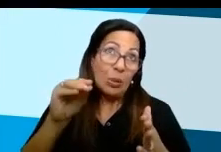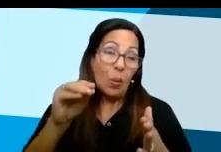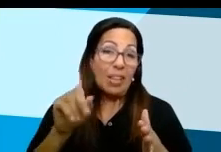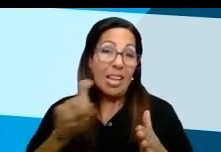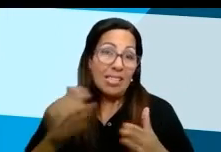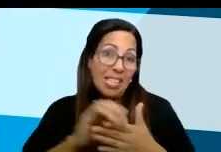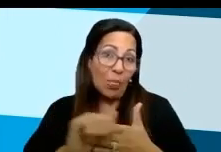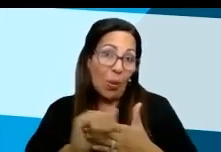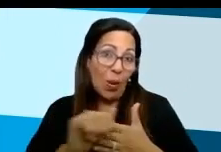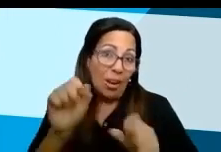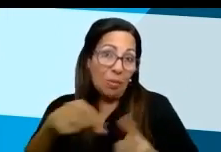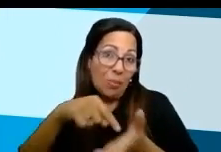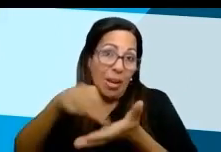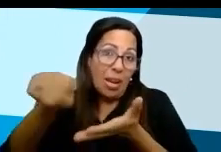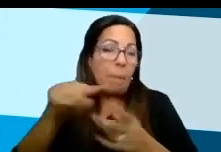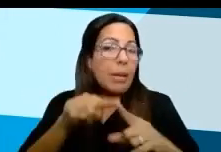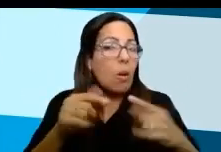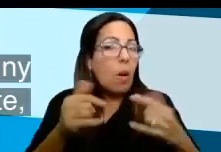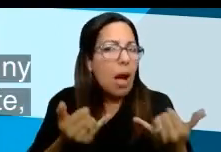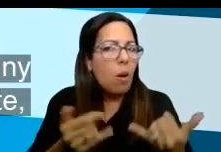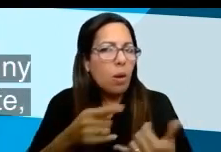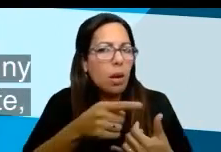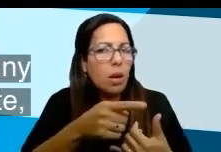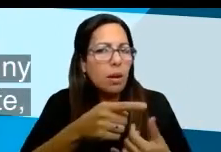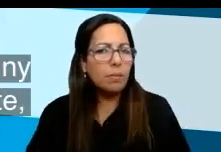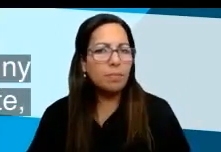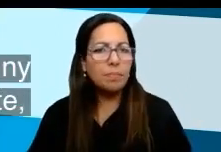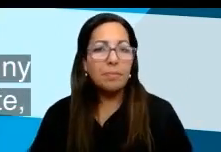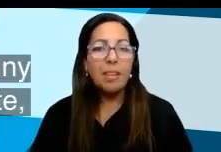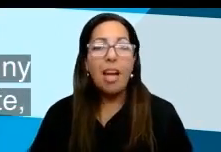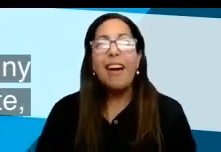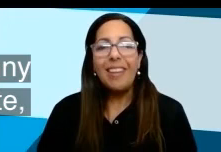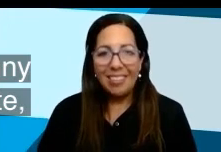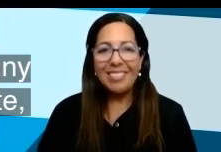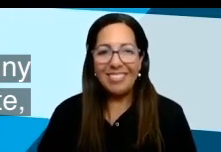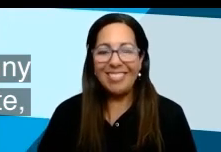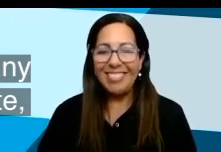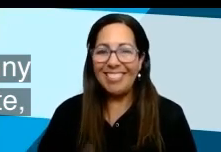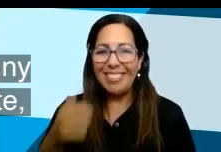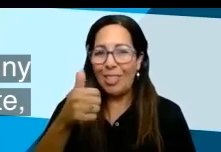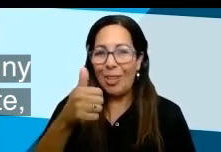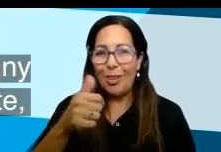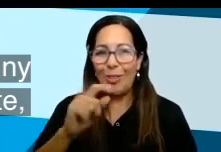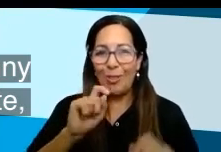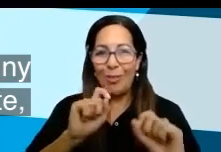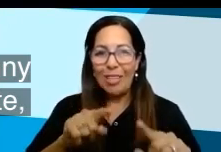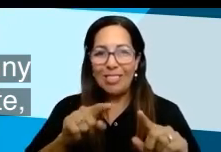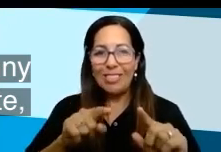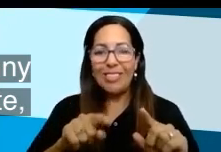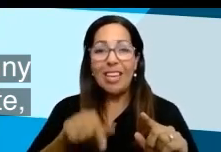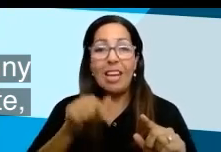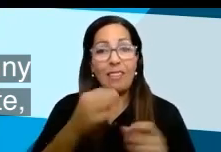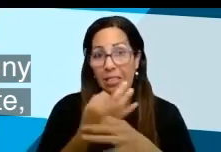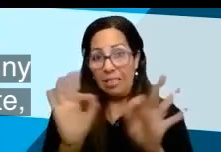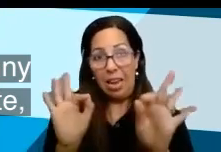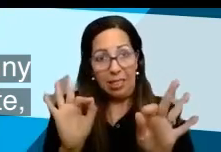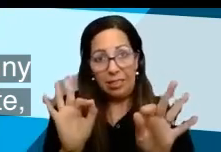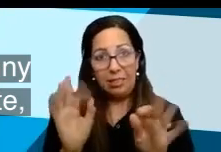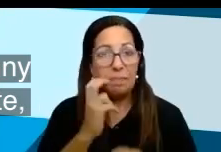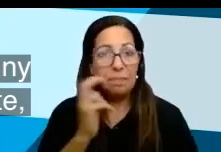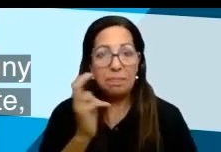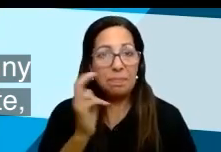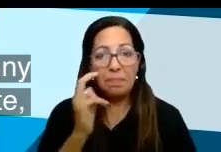etcétera. ¿Cuánto cuesta estos pliegos de subasta? Qué bueno que traes esa pregunta. Esto es totalmente gratuito. No hay que hacer